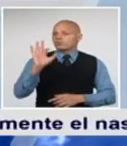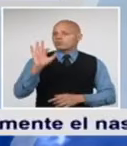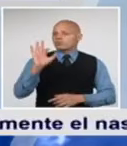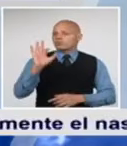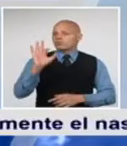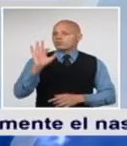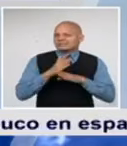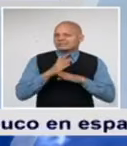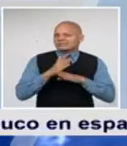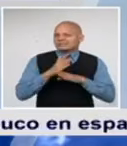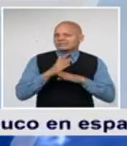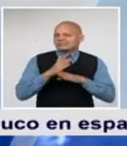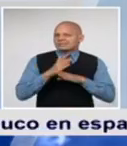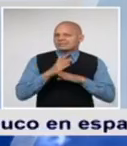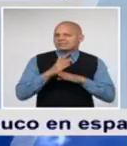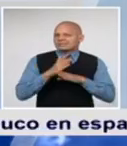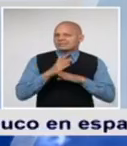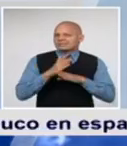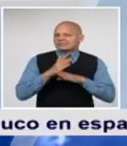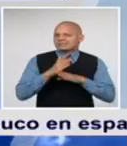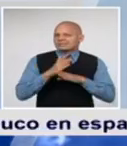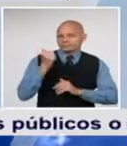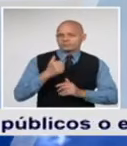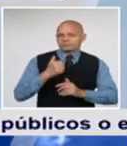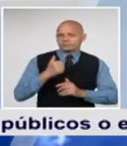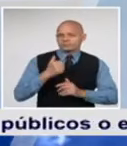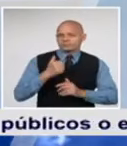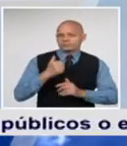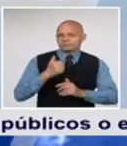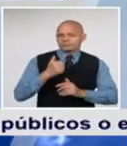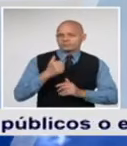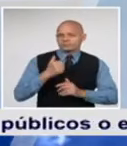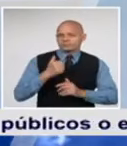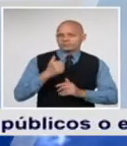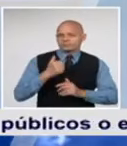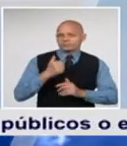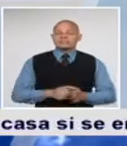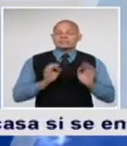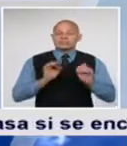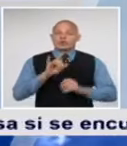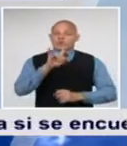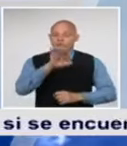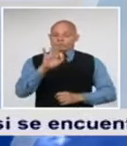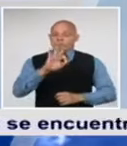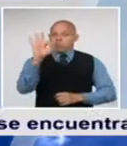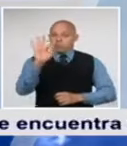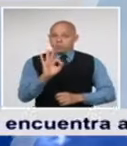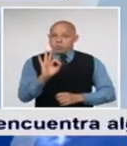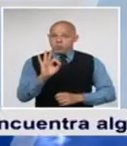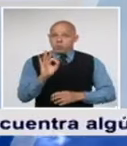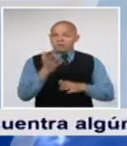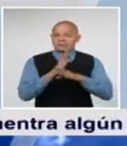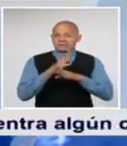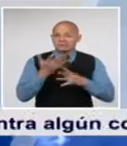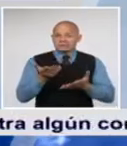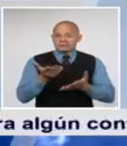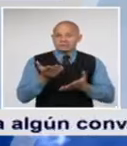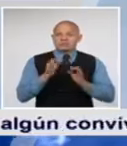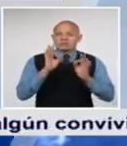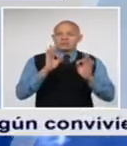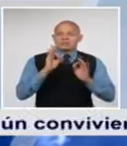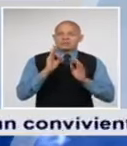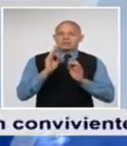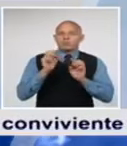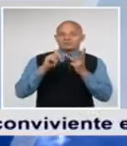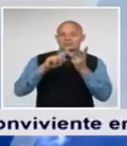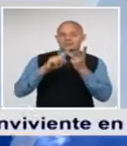5.437, de los cuales el 98,6%, 5.360, con una